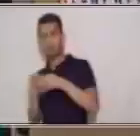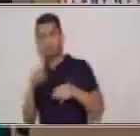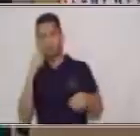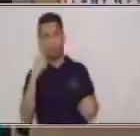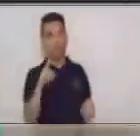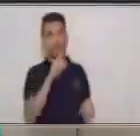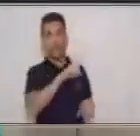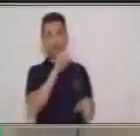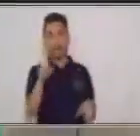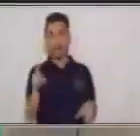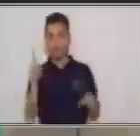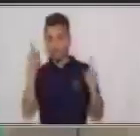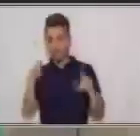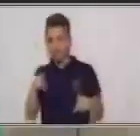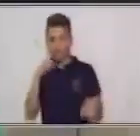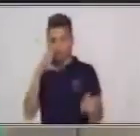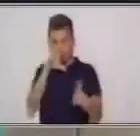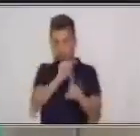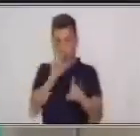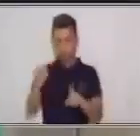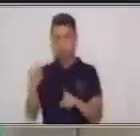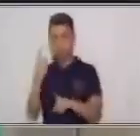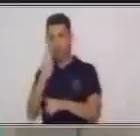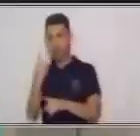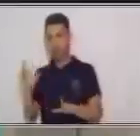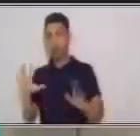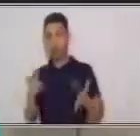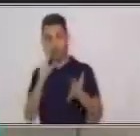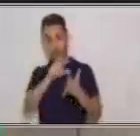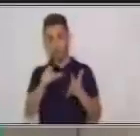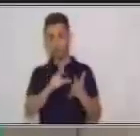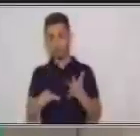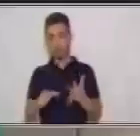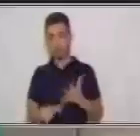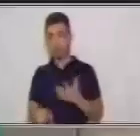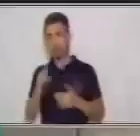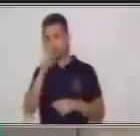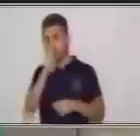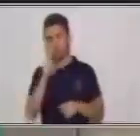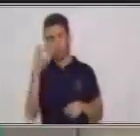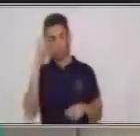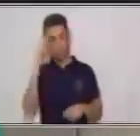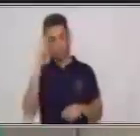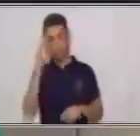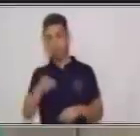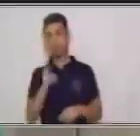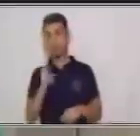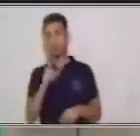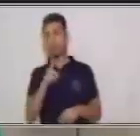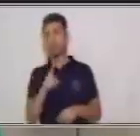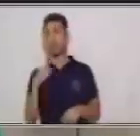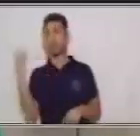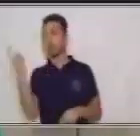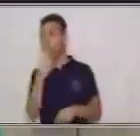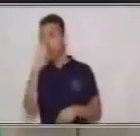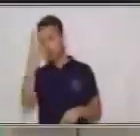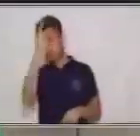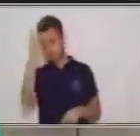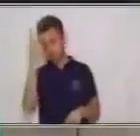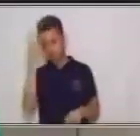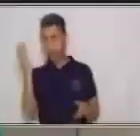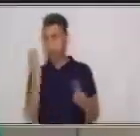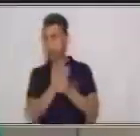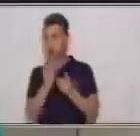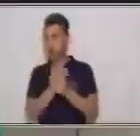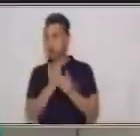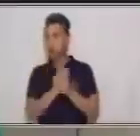hay que identificarlos según su clasificación. Recuerda, por favor, y ten presente siempre, guardar todos tus